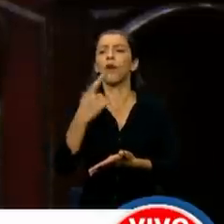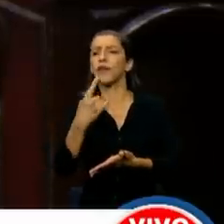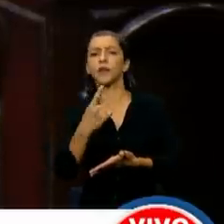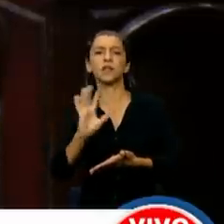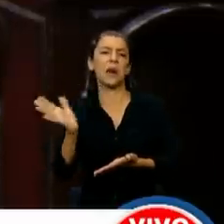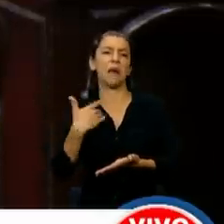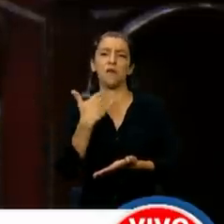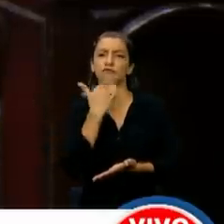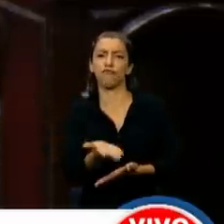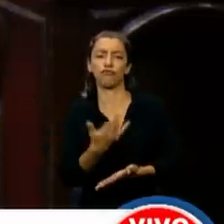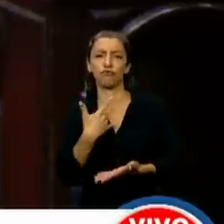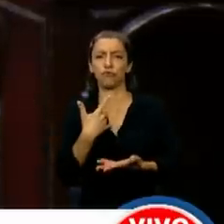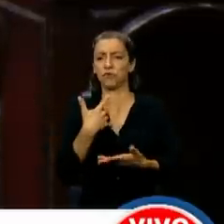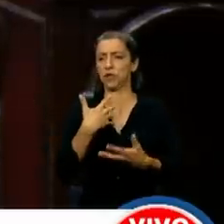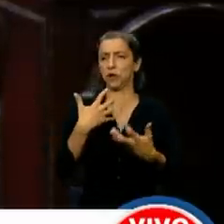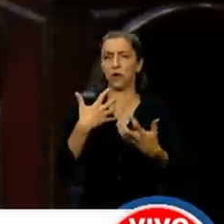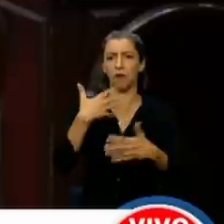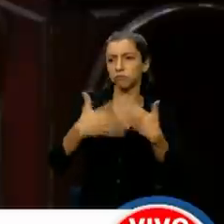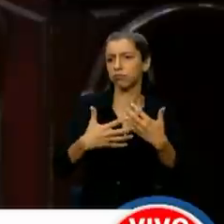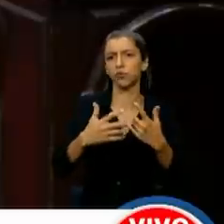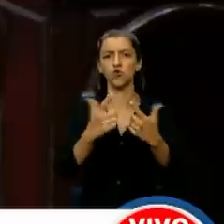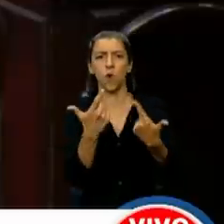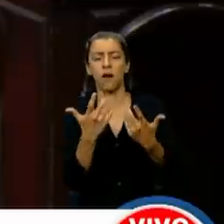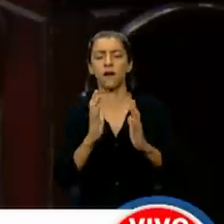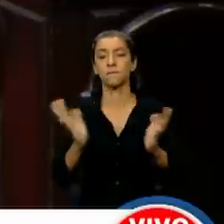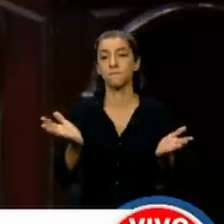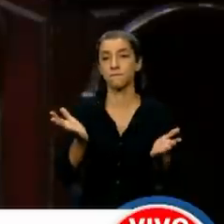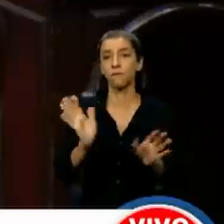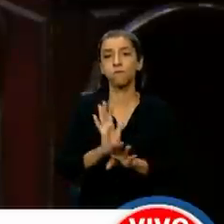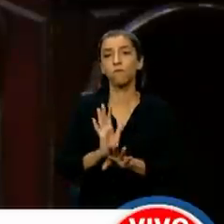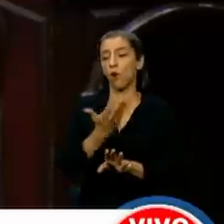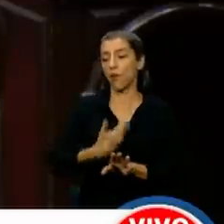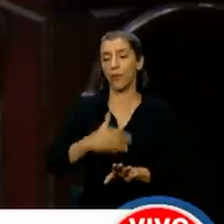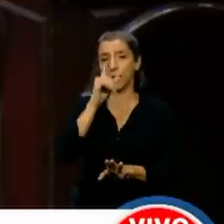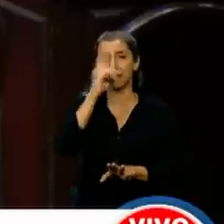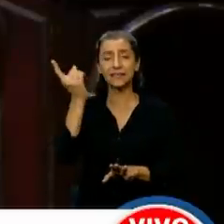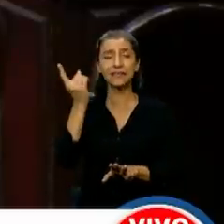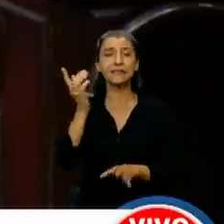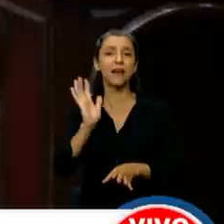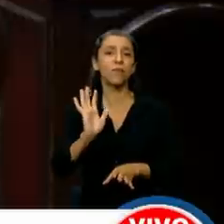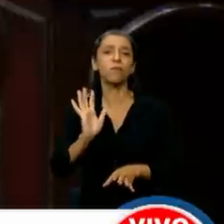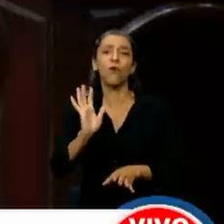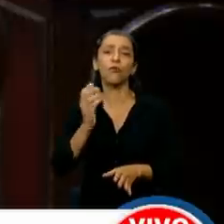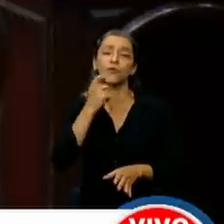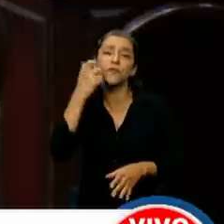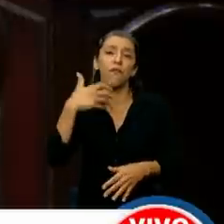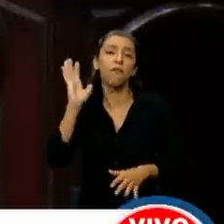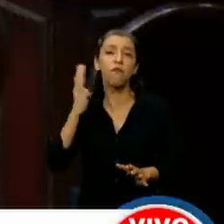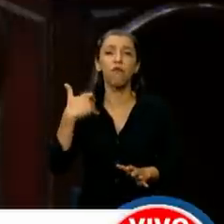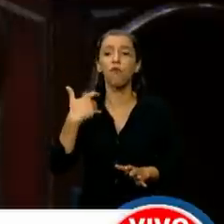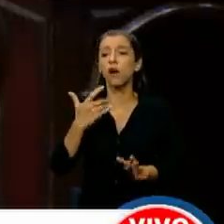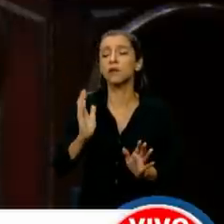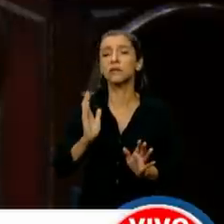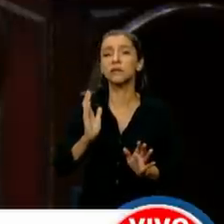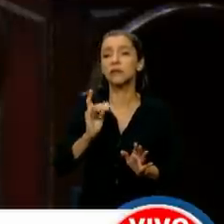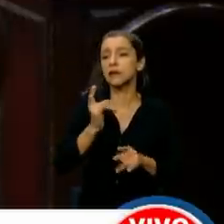improductiva y al estado como una máquina de ponerle trabas a